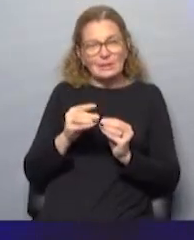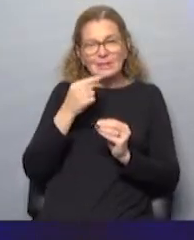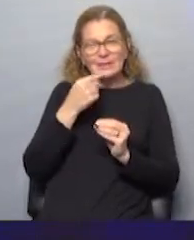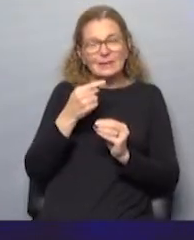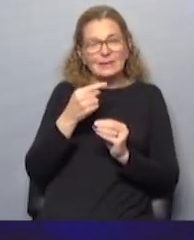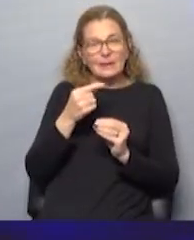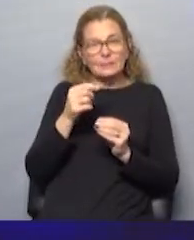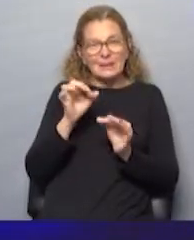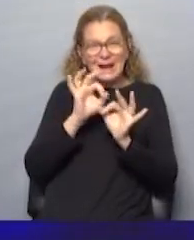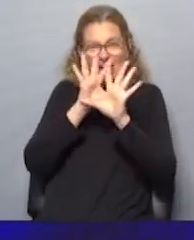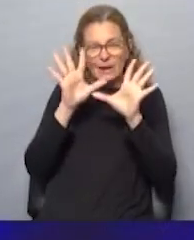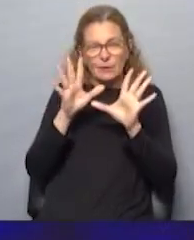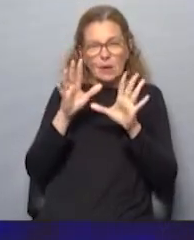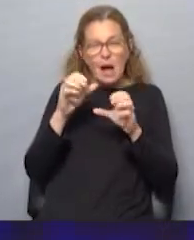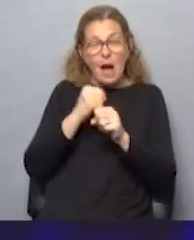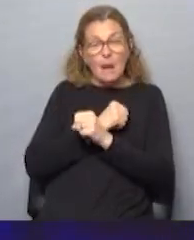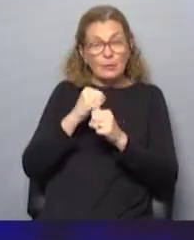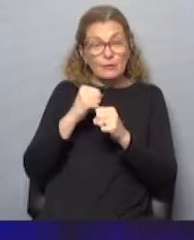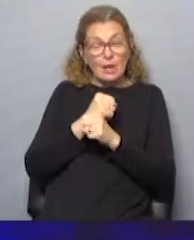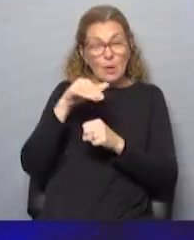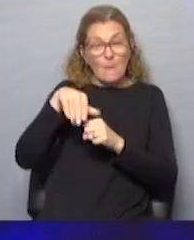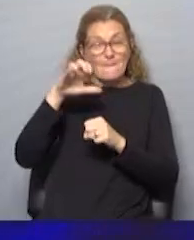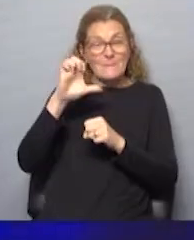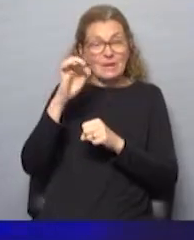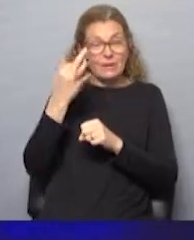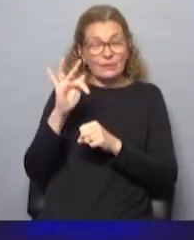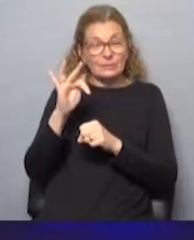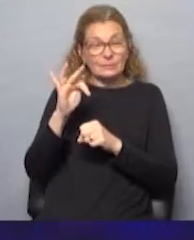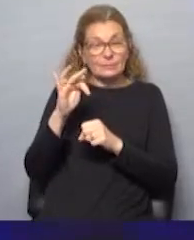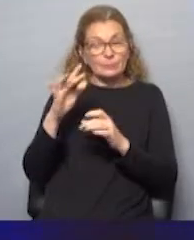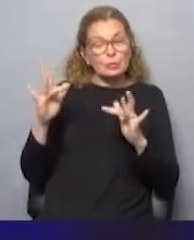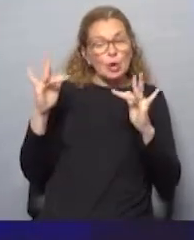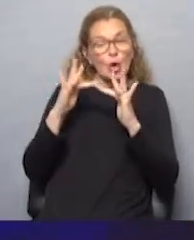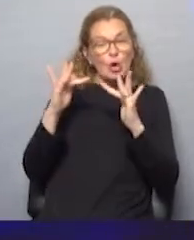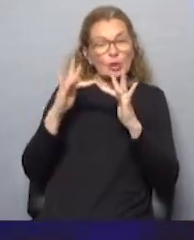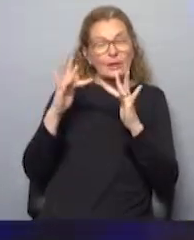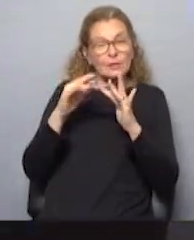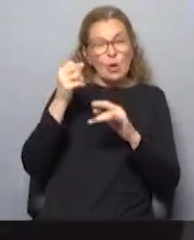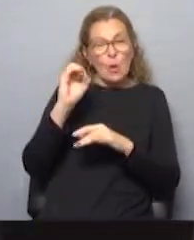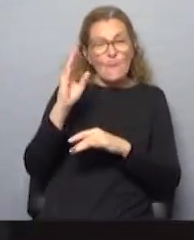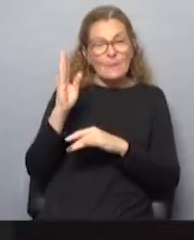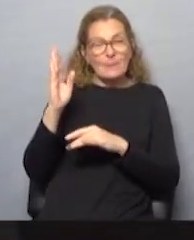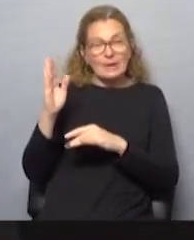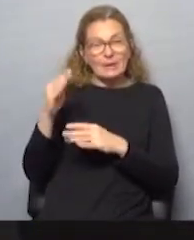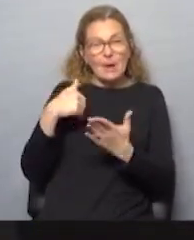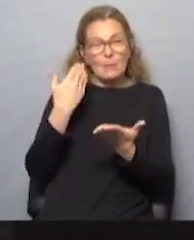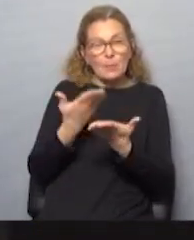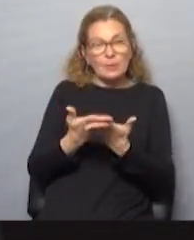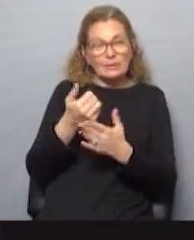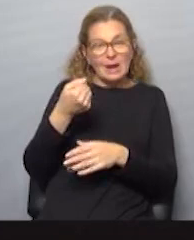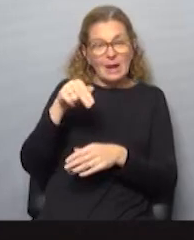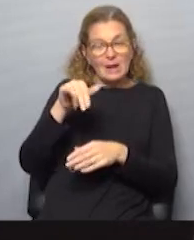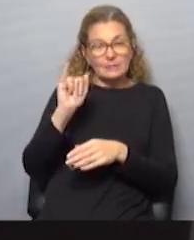explícitamente fondos aprobados por el mes en concordancia con la app la propuesta de la ani